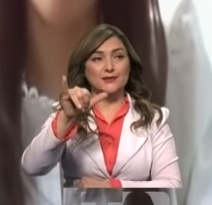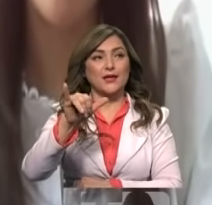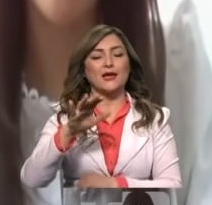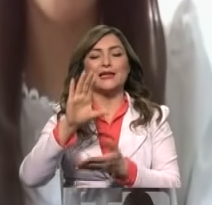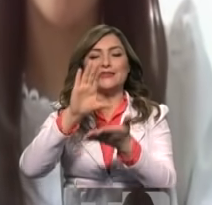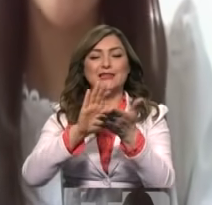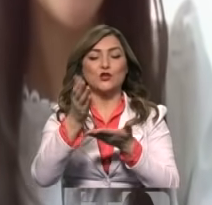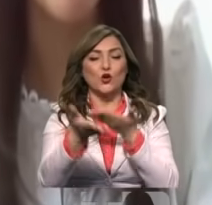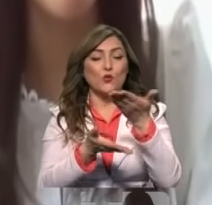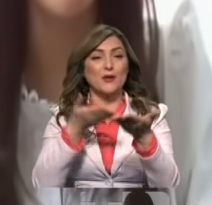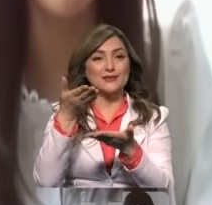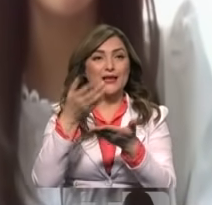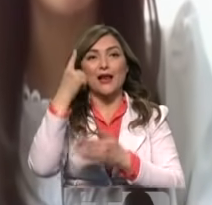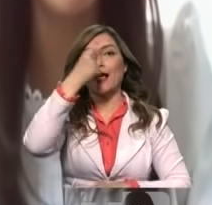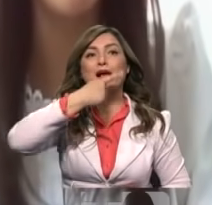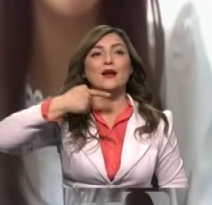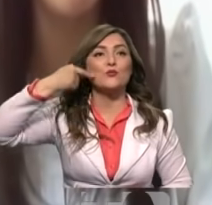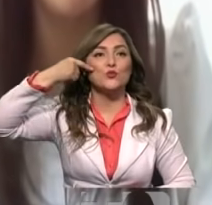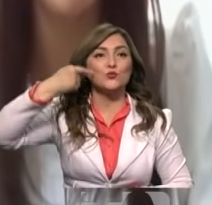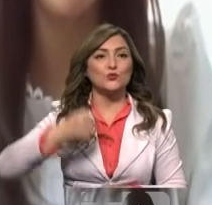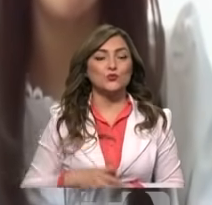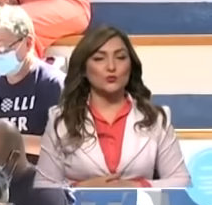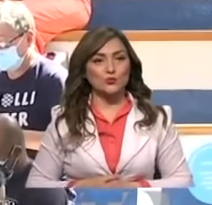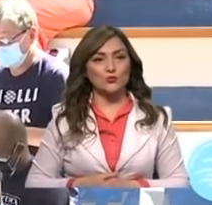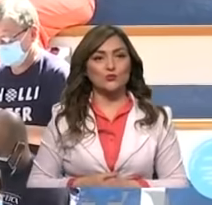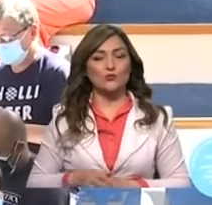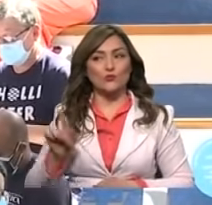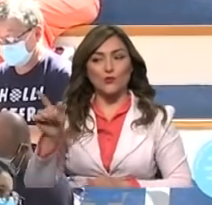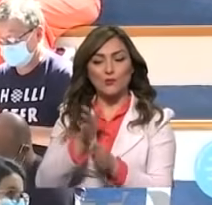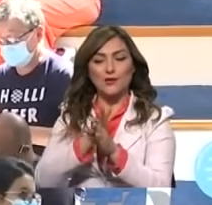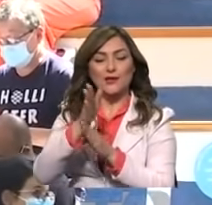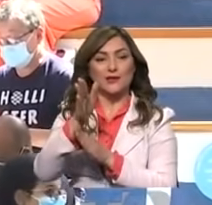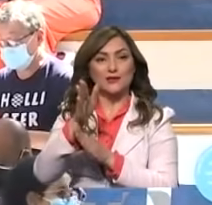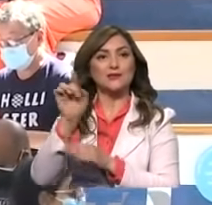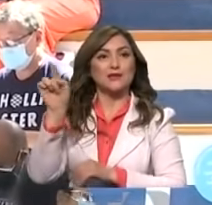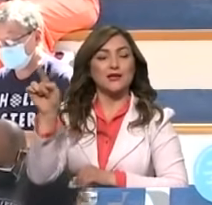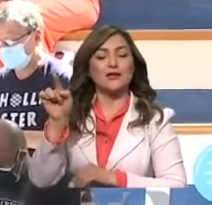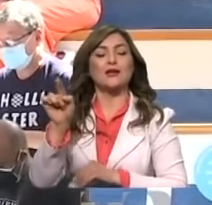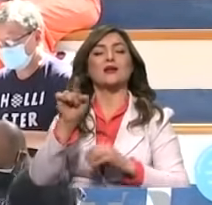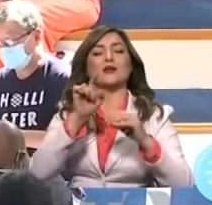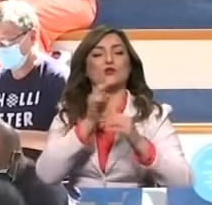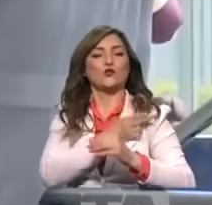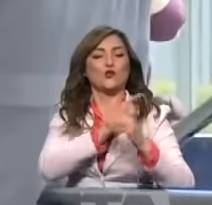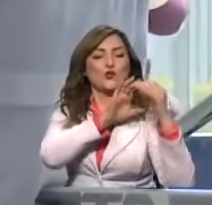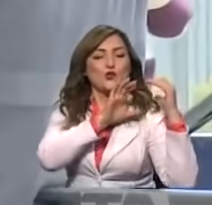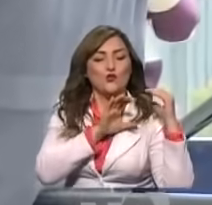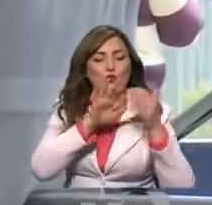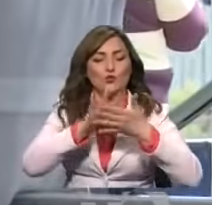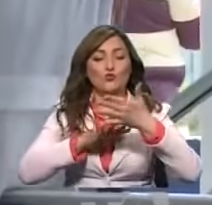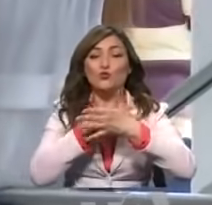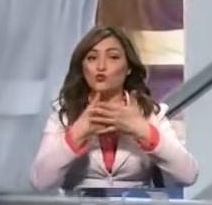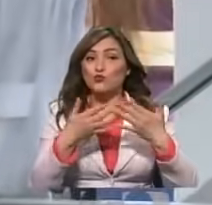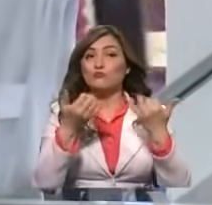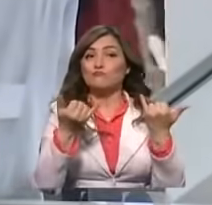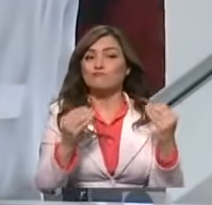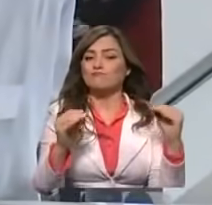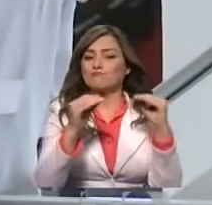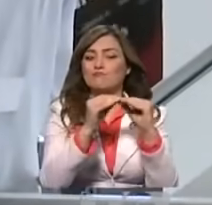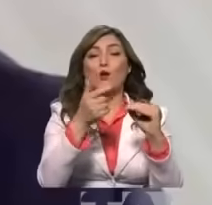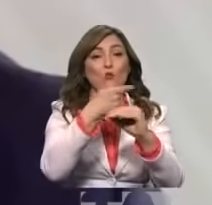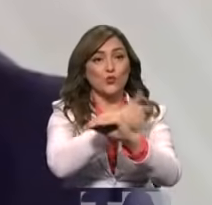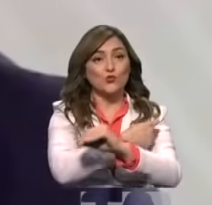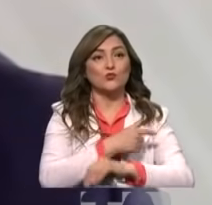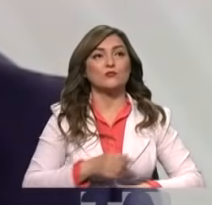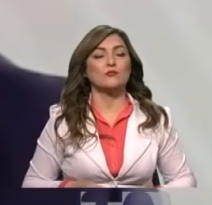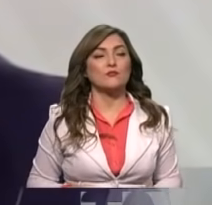experto Enrique Terán, profesor de la Universidad San Francisco de Quito, mientras continúan con el cronograma, sería un buen momento para ampliar la